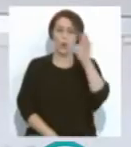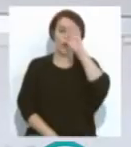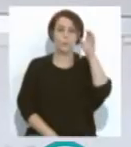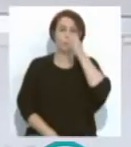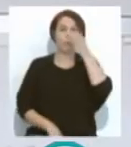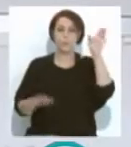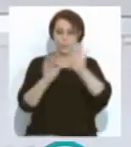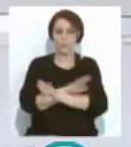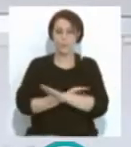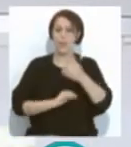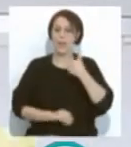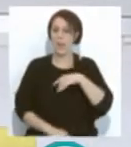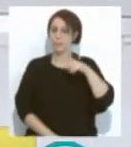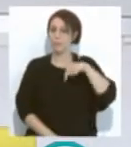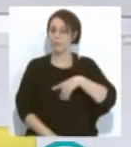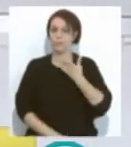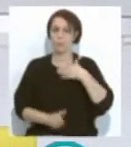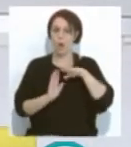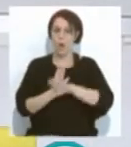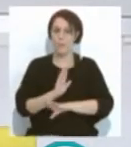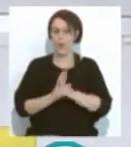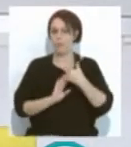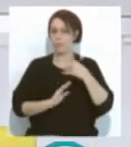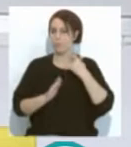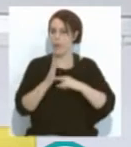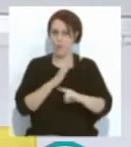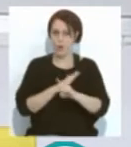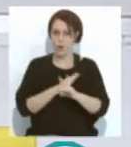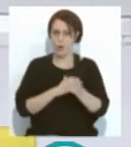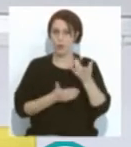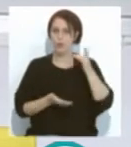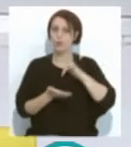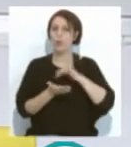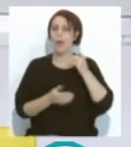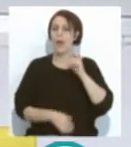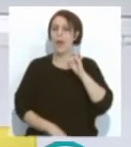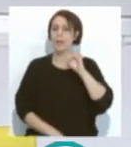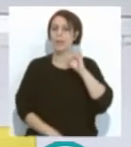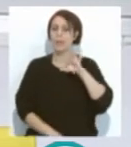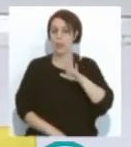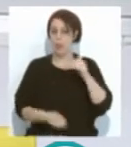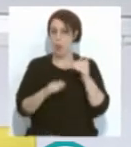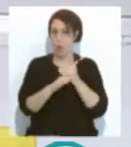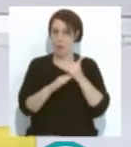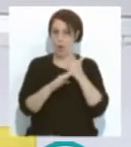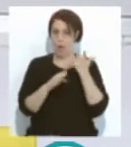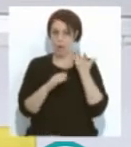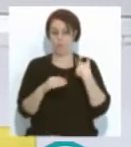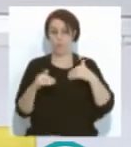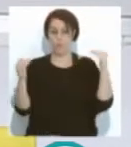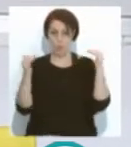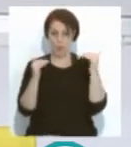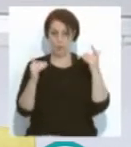Hola, muy buenas noches. Ya estamos en este programa del Submarino del jueves día 15 ya de octubre. A escasas